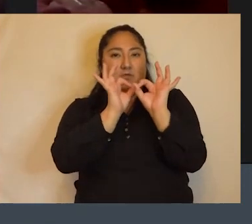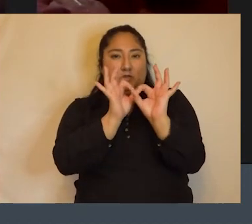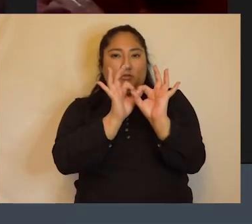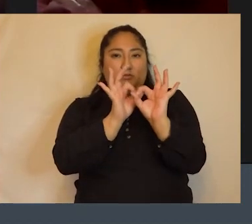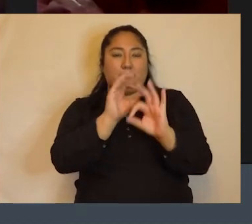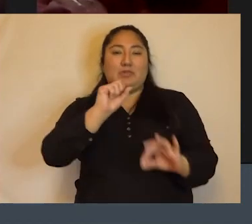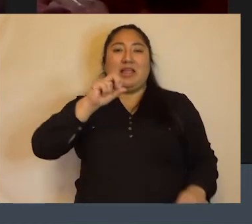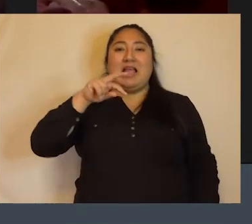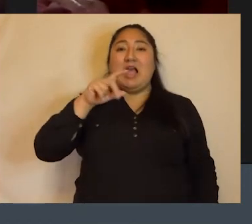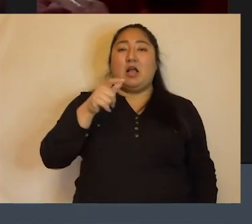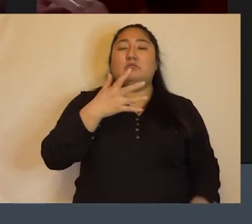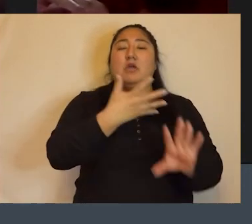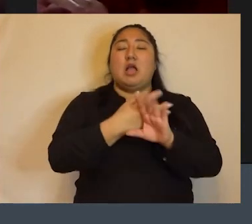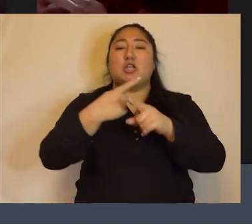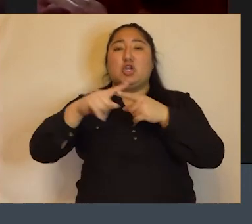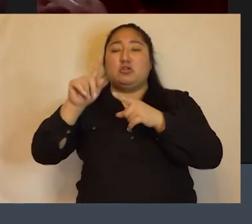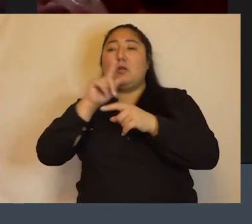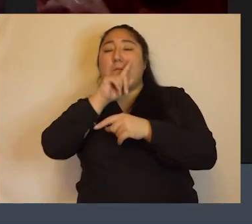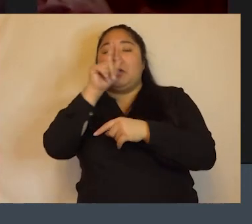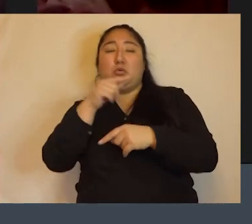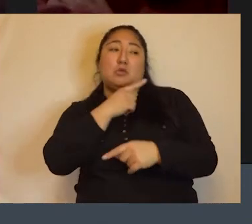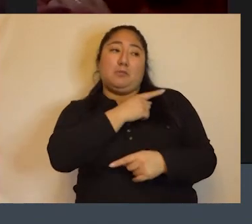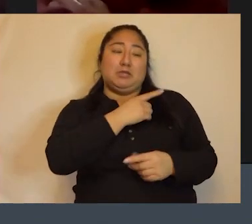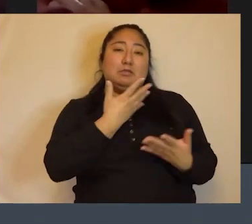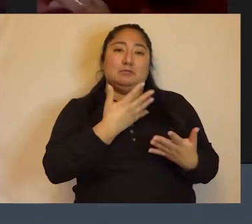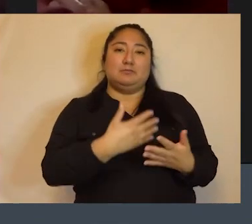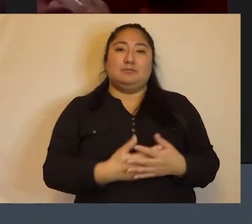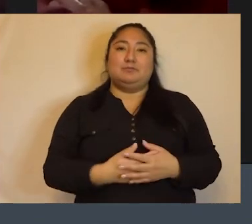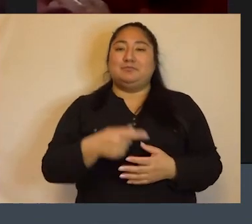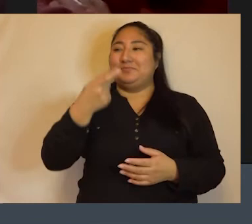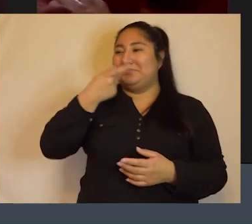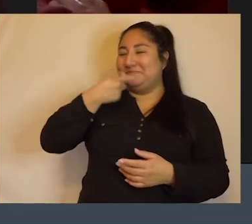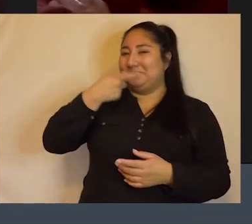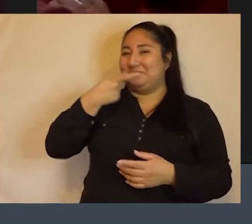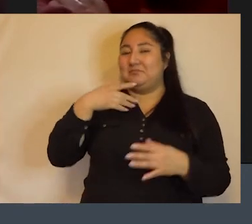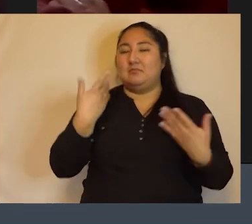Perfecto. Ann, tenemos una pregunta que también es para ti.